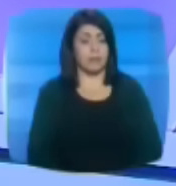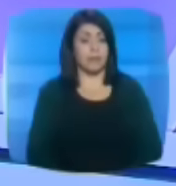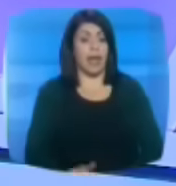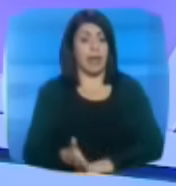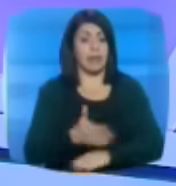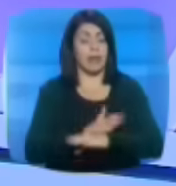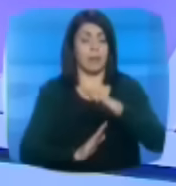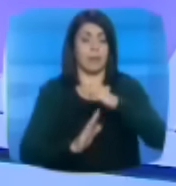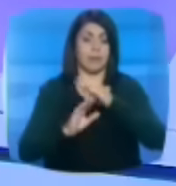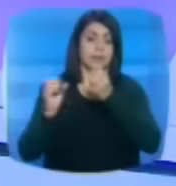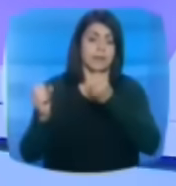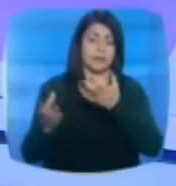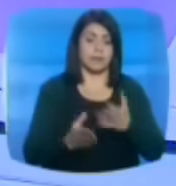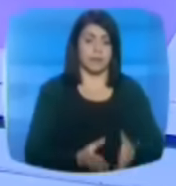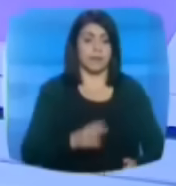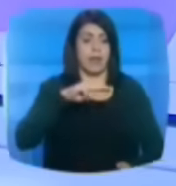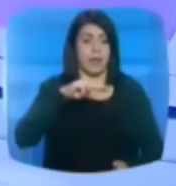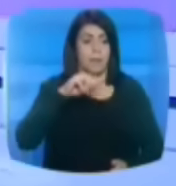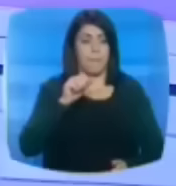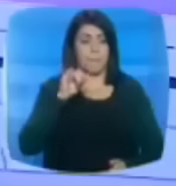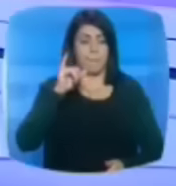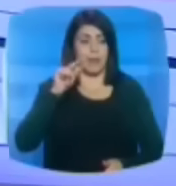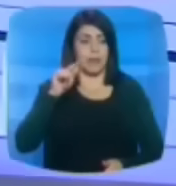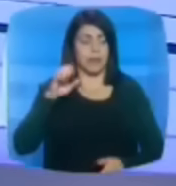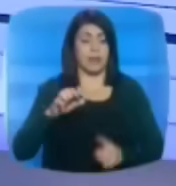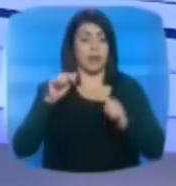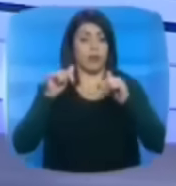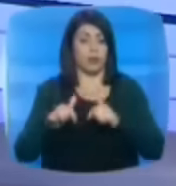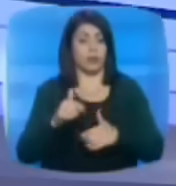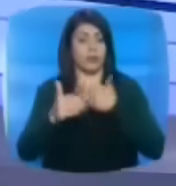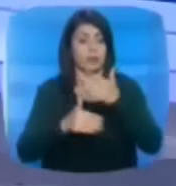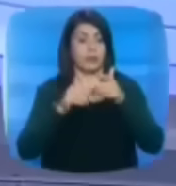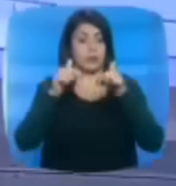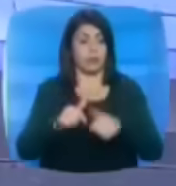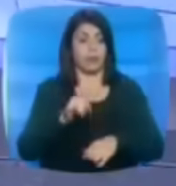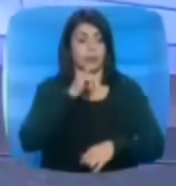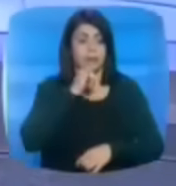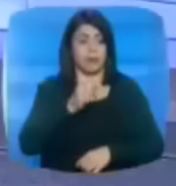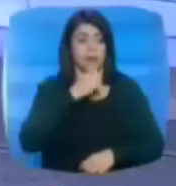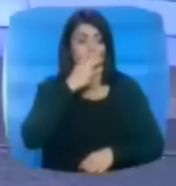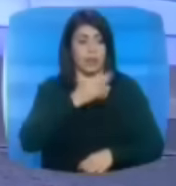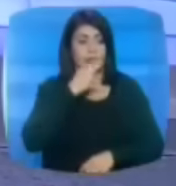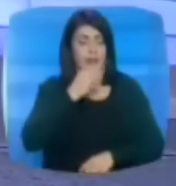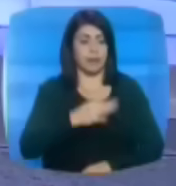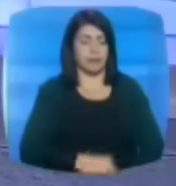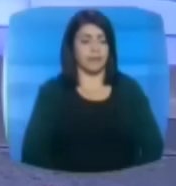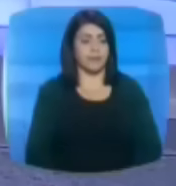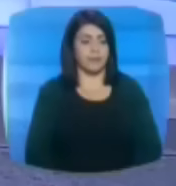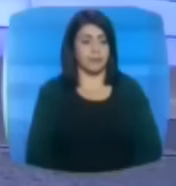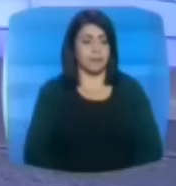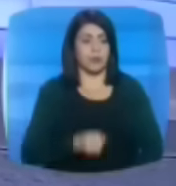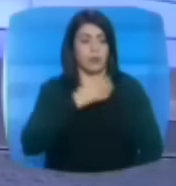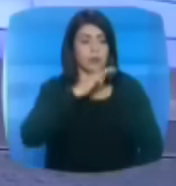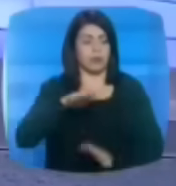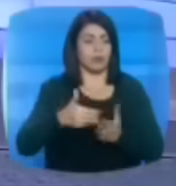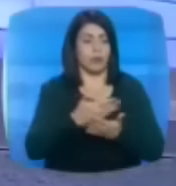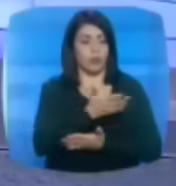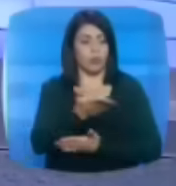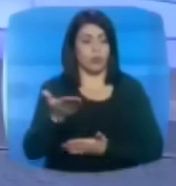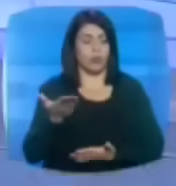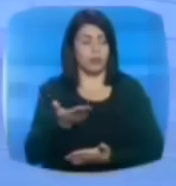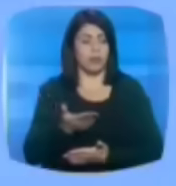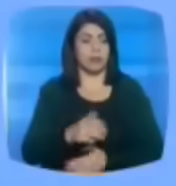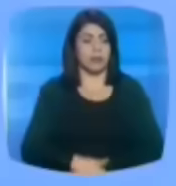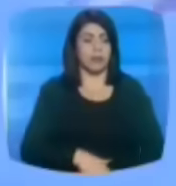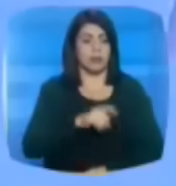Amigos, y antes de la pausa, le damos la bienvenida a Maite García, quien nos trae un adelanto de lo actual. Buenas tardes, Maite. Así es, buenas tardes para ustedes y